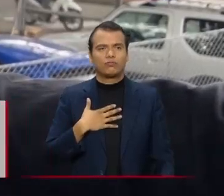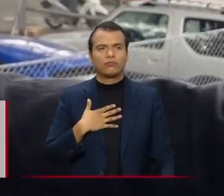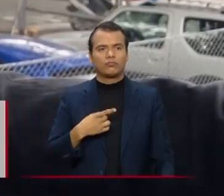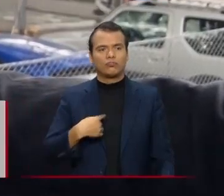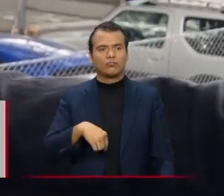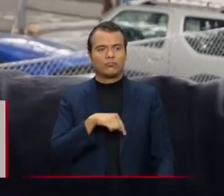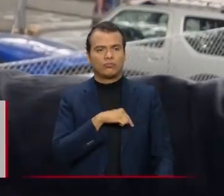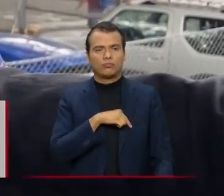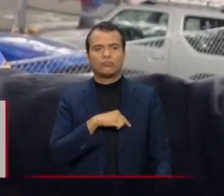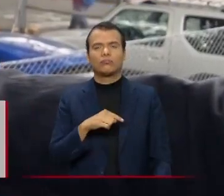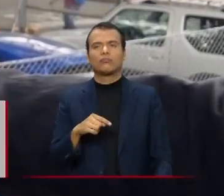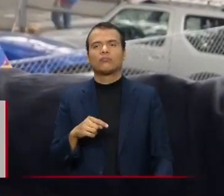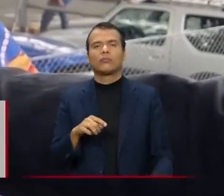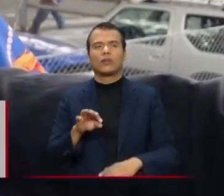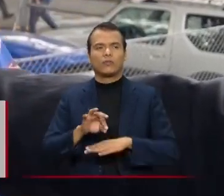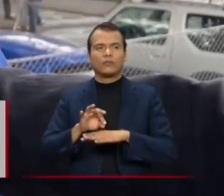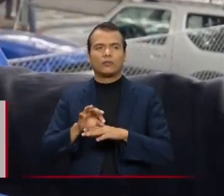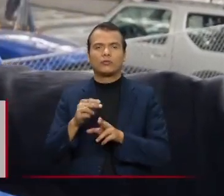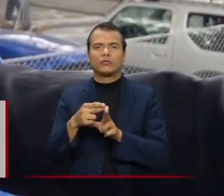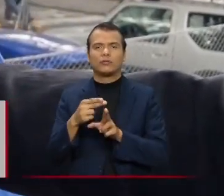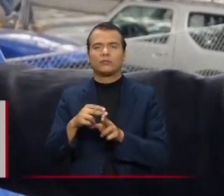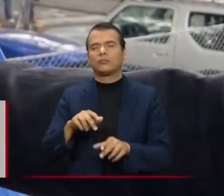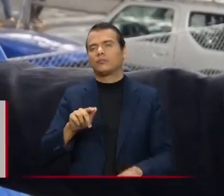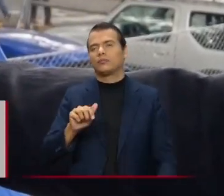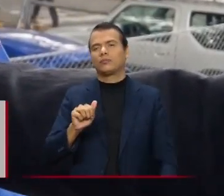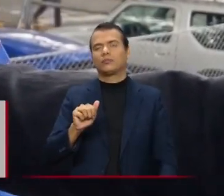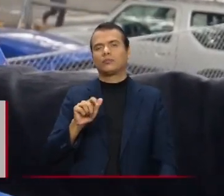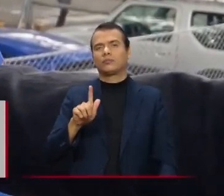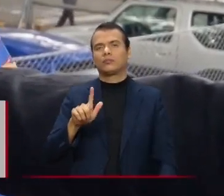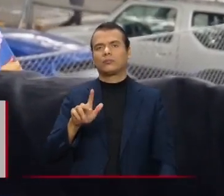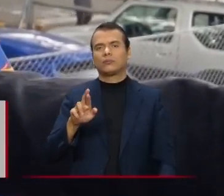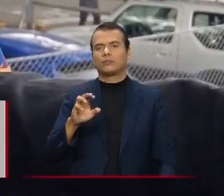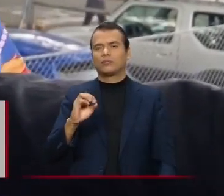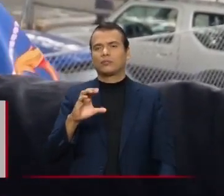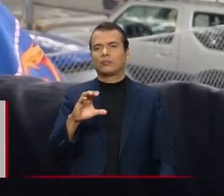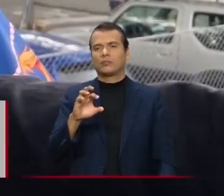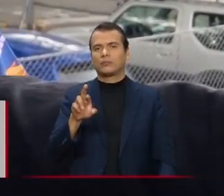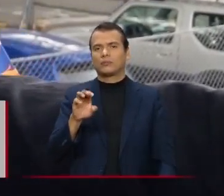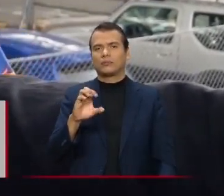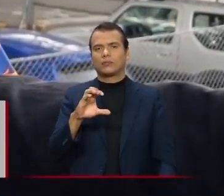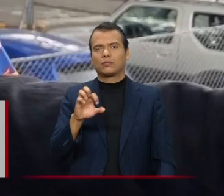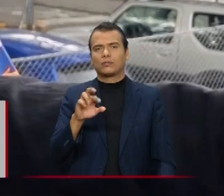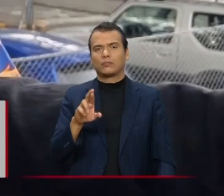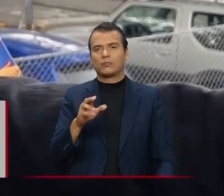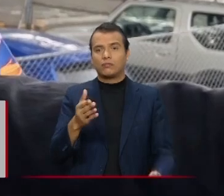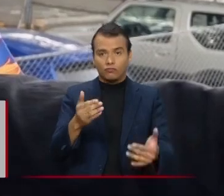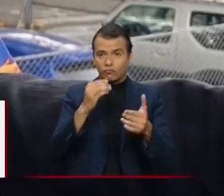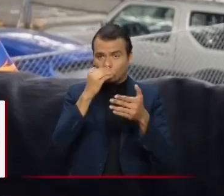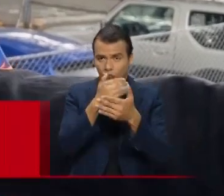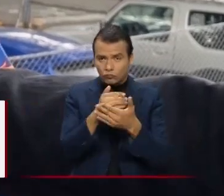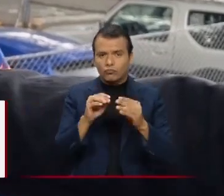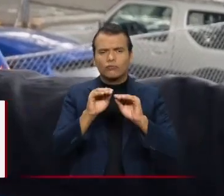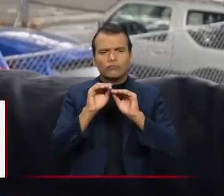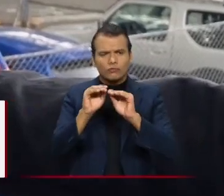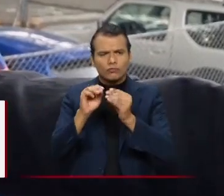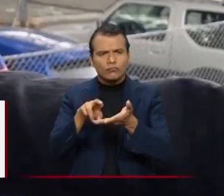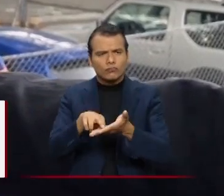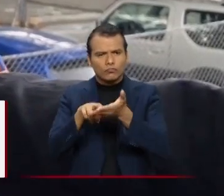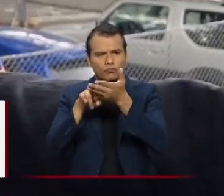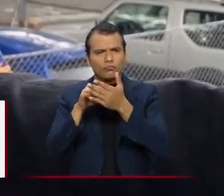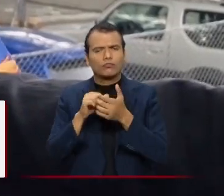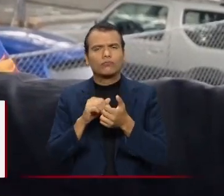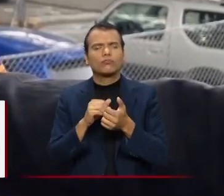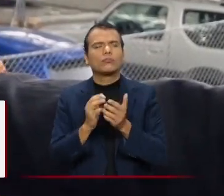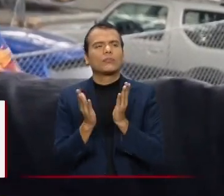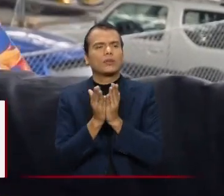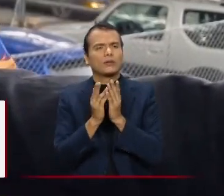Afrocrecer, donde nosotros ahí atraemos a los niños, les brindamos un refuerzo escolar, les brindamos unas tardes deportivas